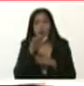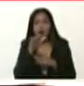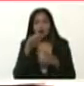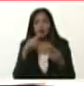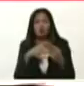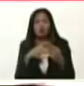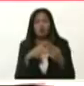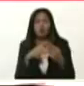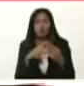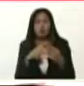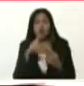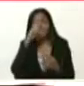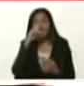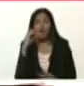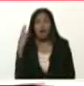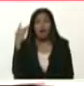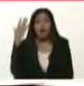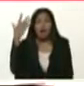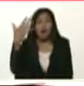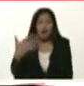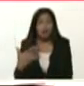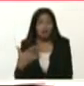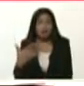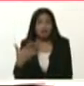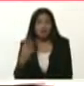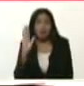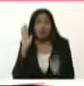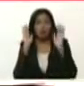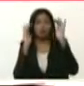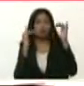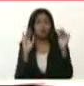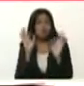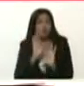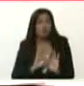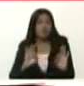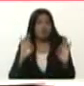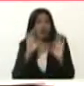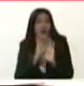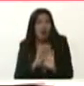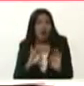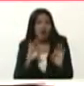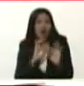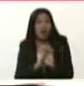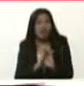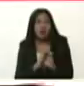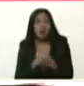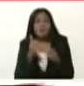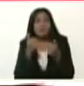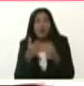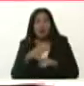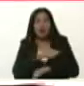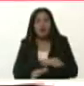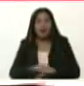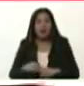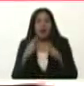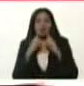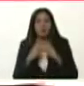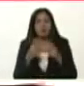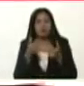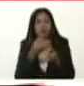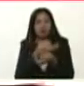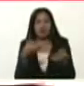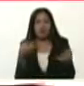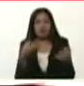que a veces tienen años sin atención. Está bien las avenidas, las autopistas, excelente, muy